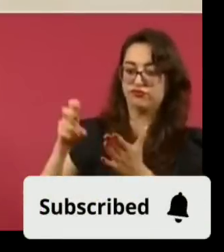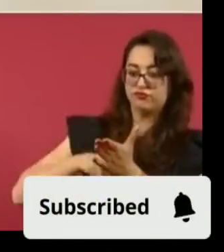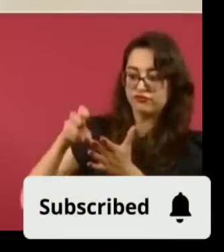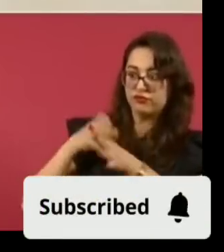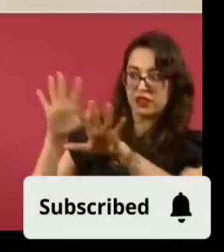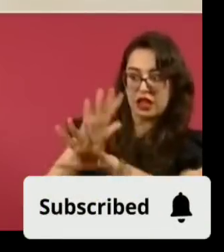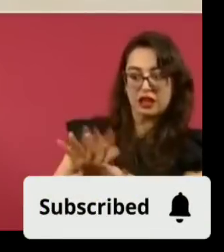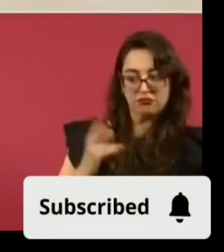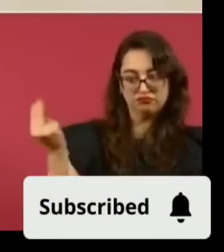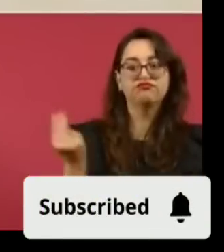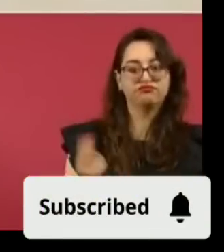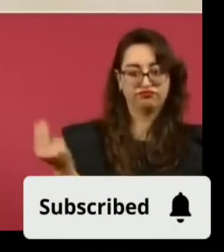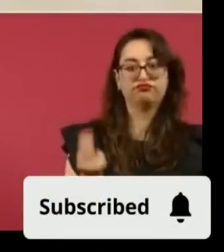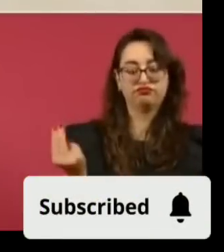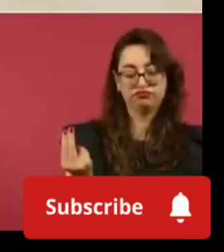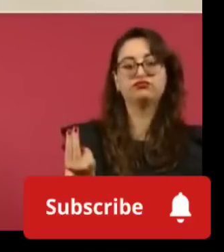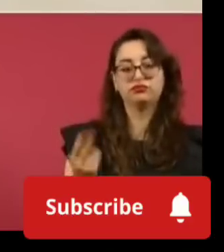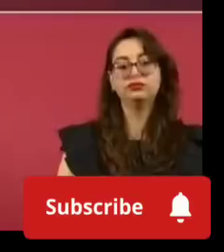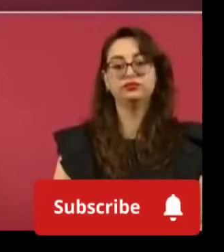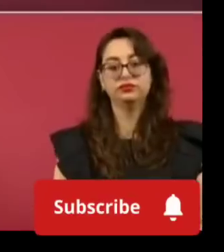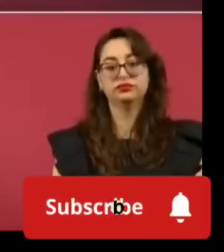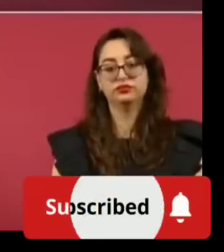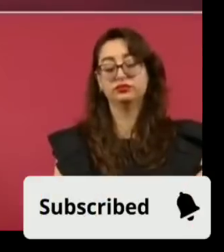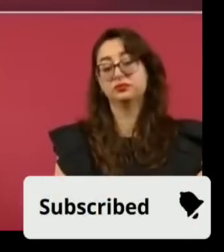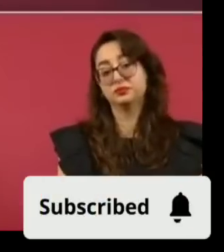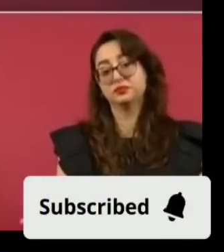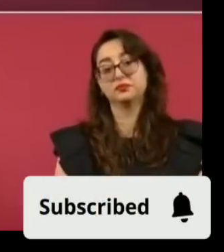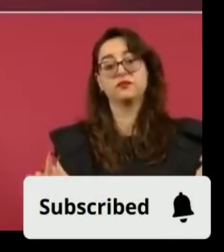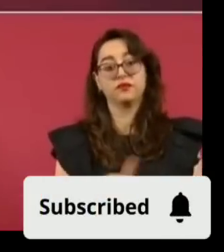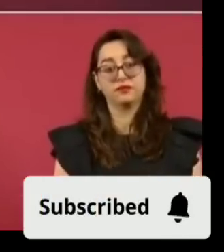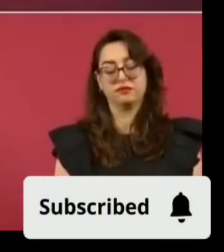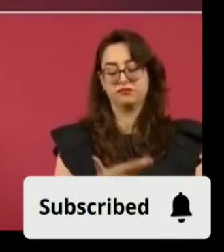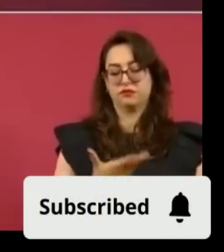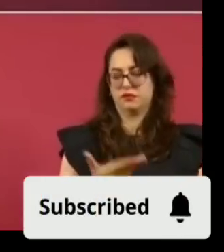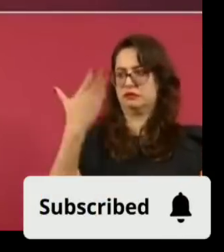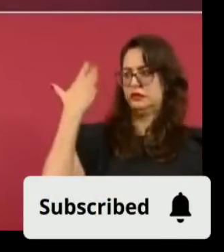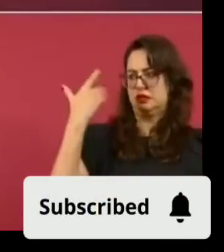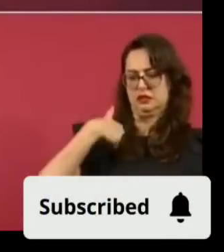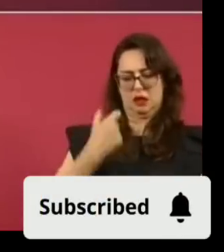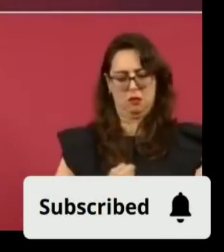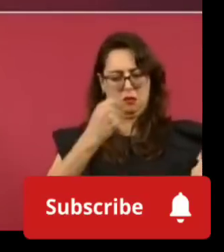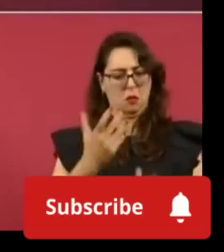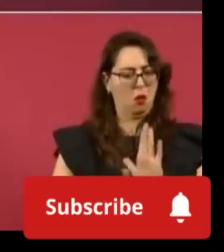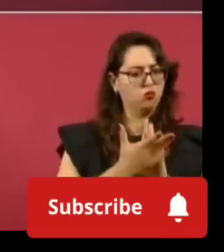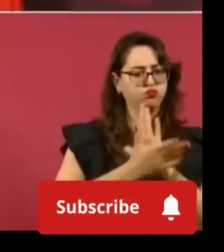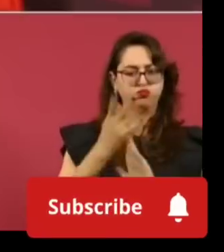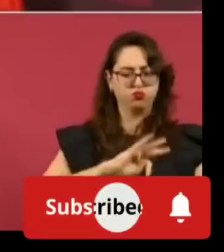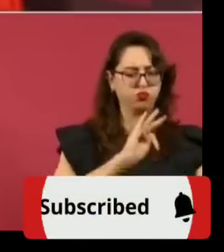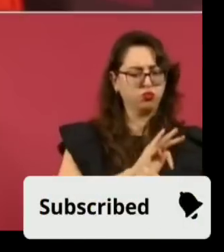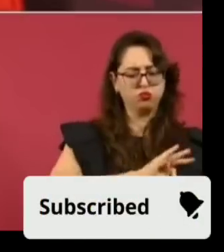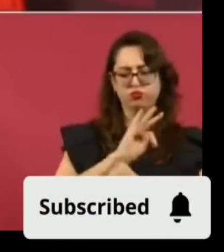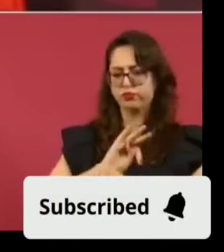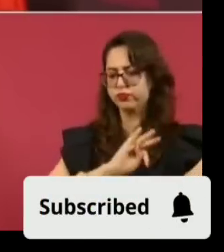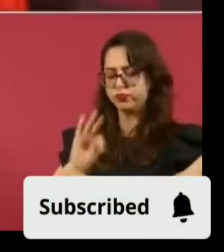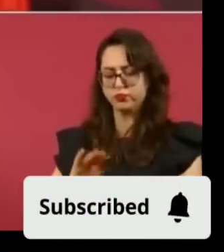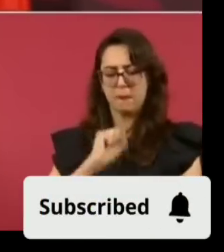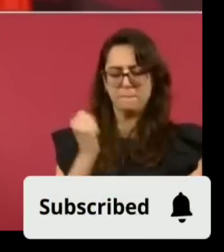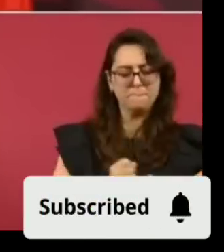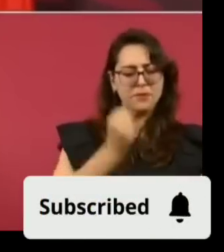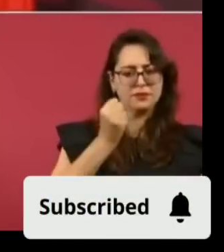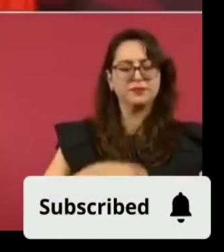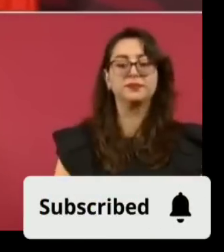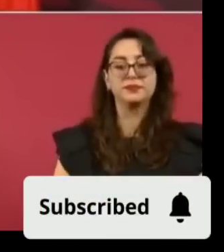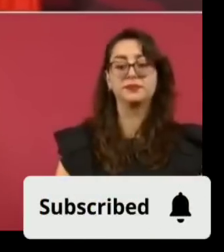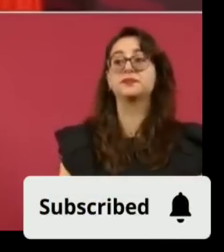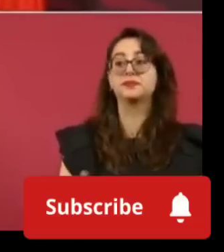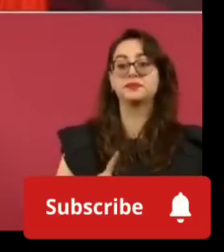Entonces ya sabíamos que iban a tratar de frenarnos